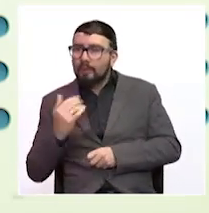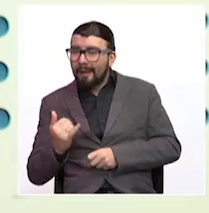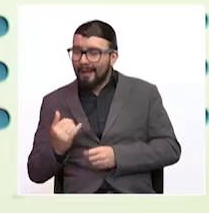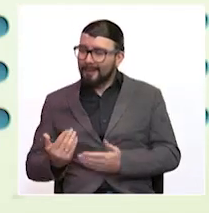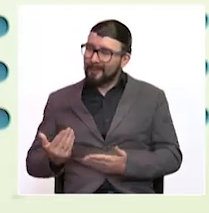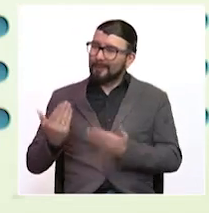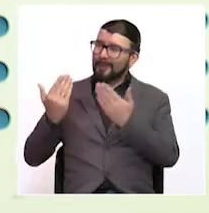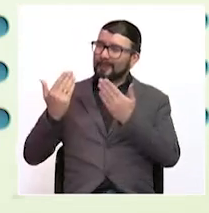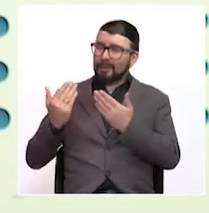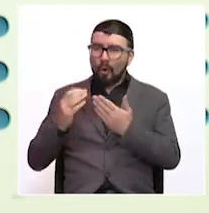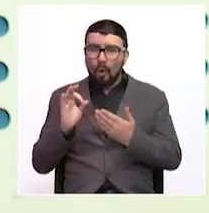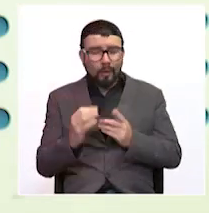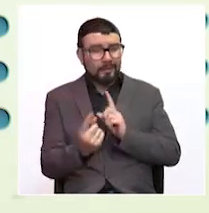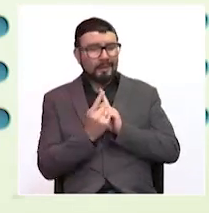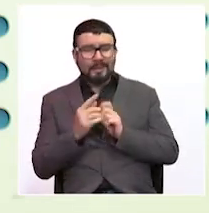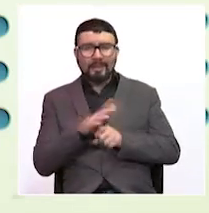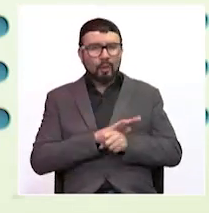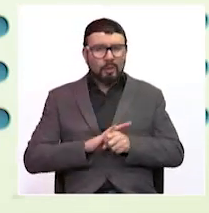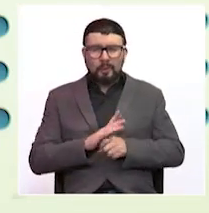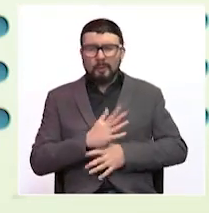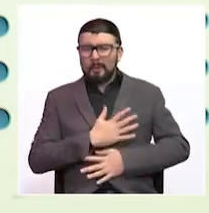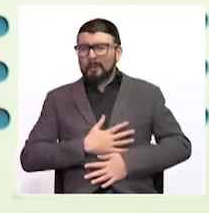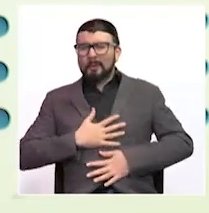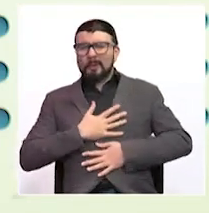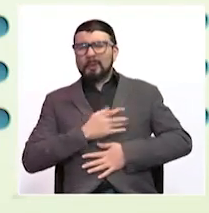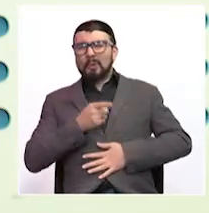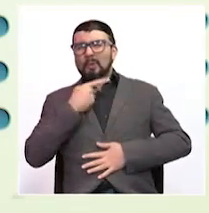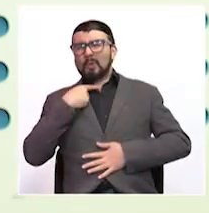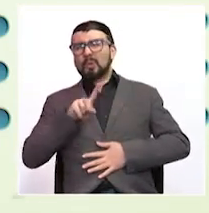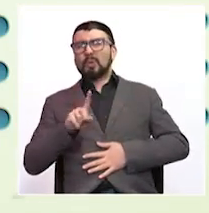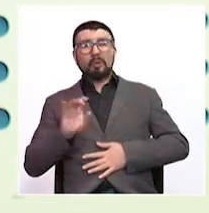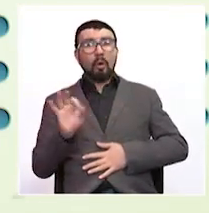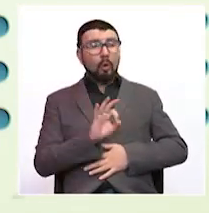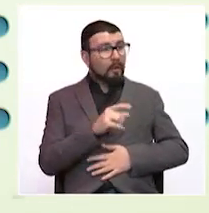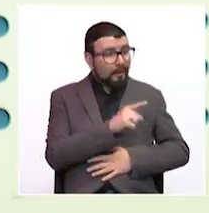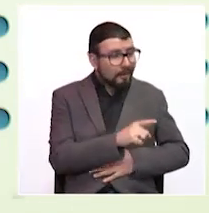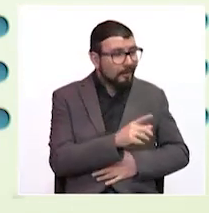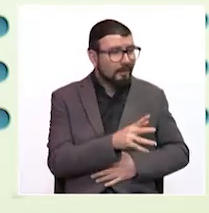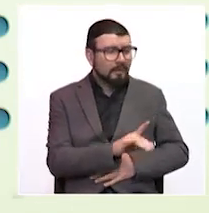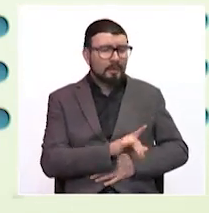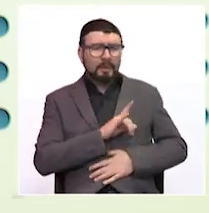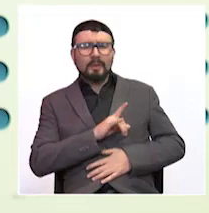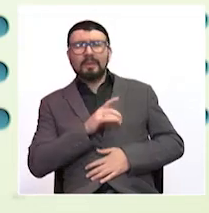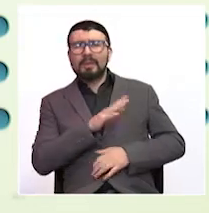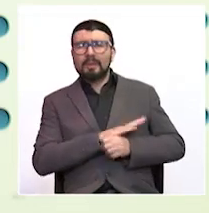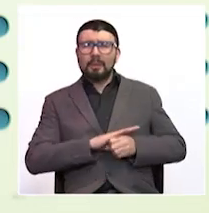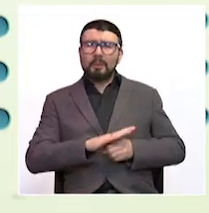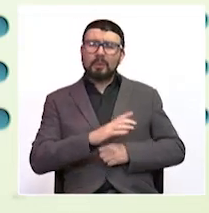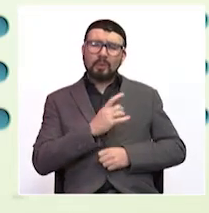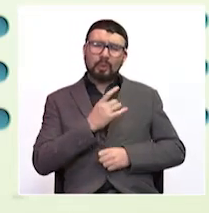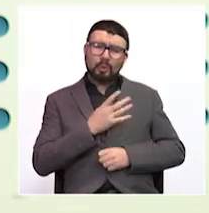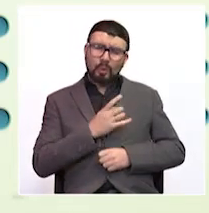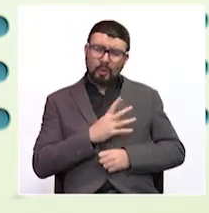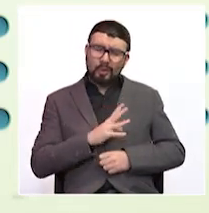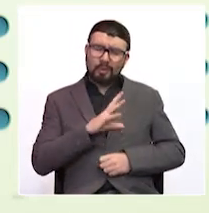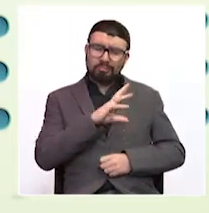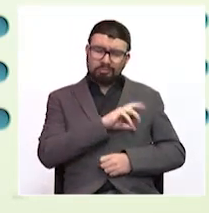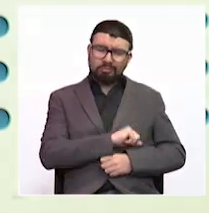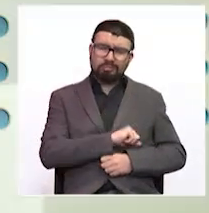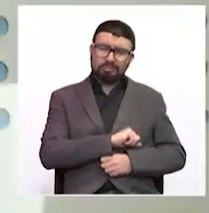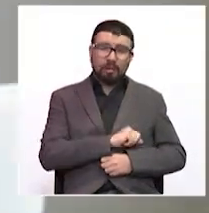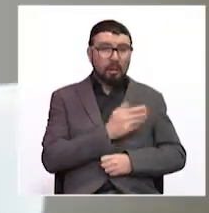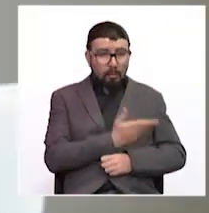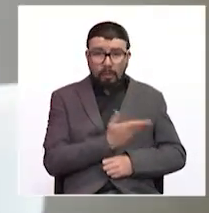otras que le sean incómodas o molestas u otras que le sean dolorosas o tristes si se le presentan